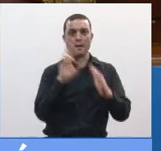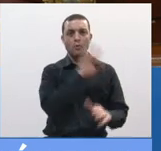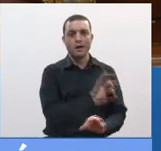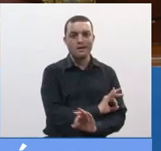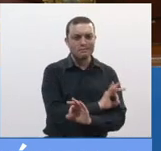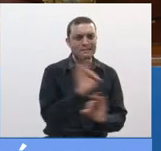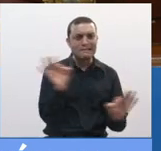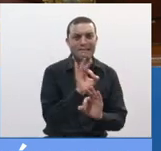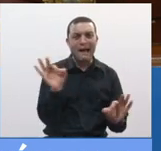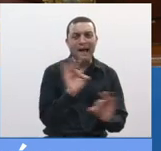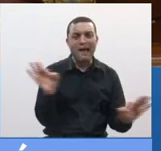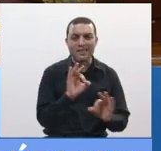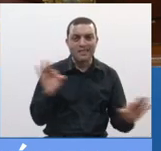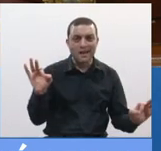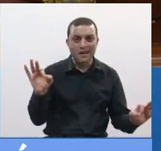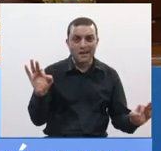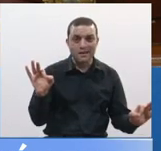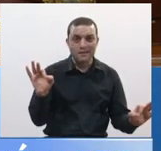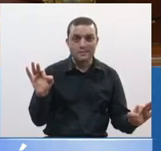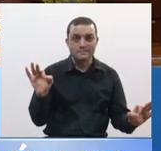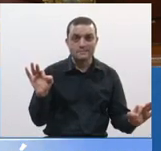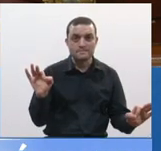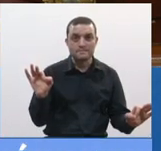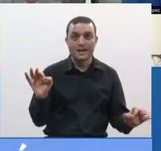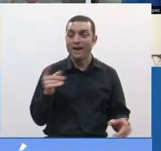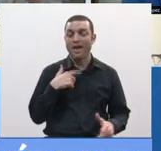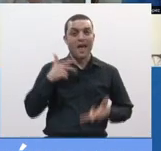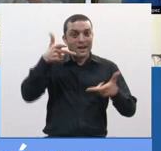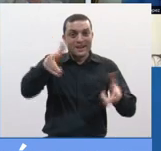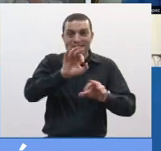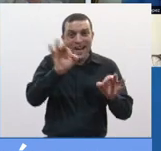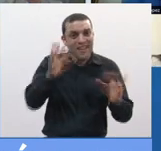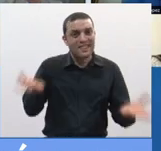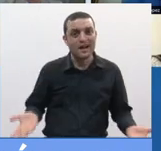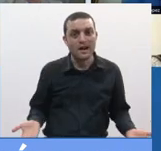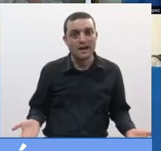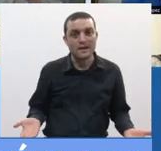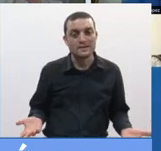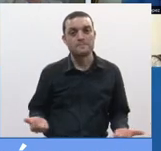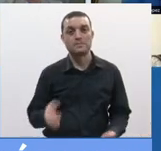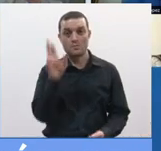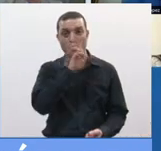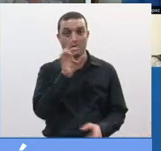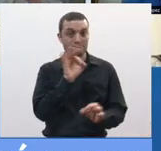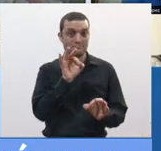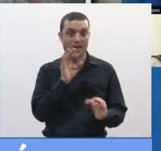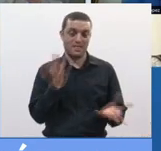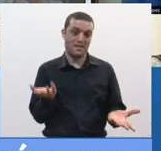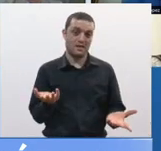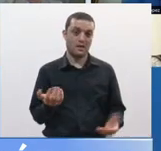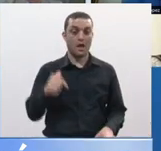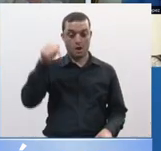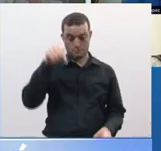país, ¿verdad?, que es la Corte Suprema de Justicia. No eligieron ninguna mujer. Y estos fueron los argumentos que